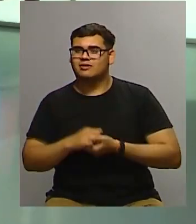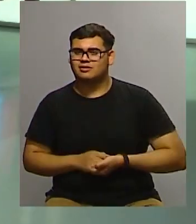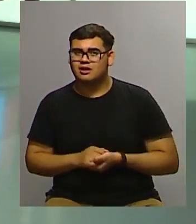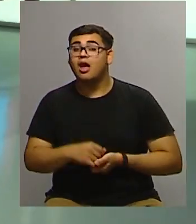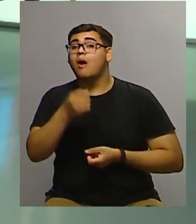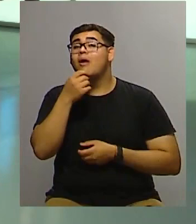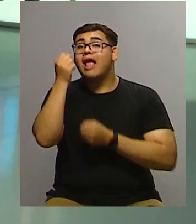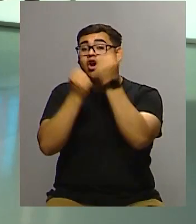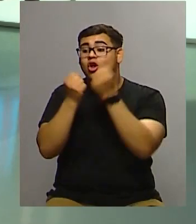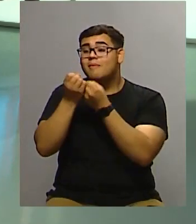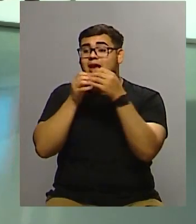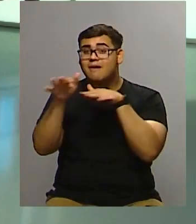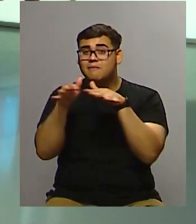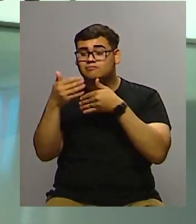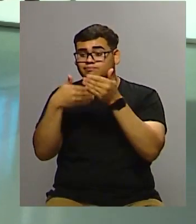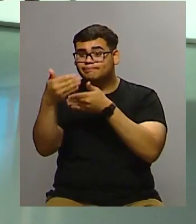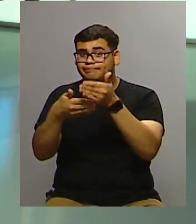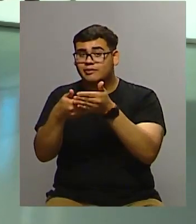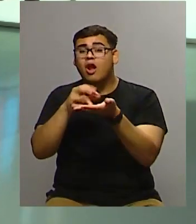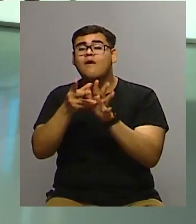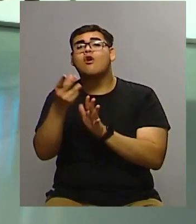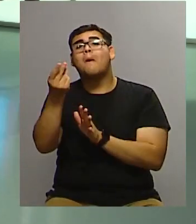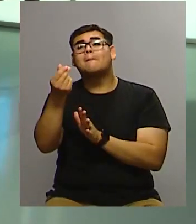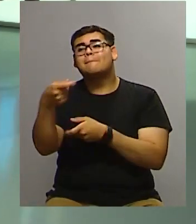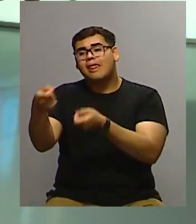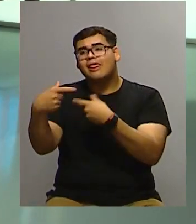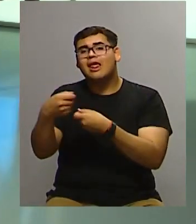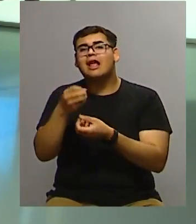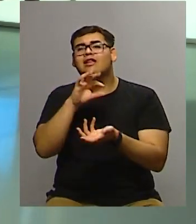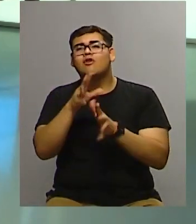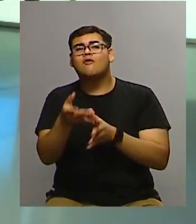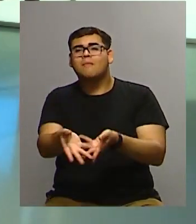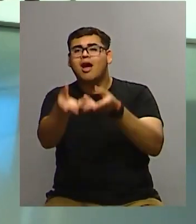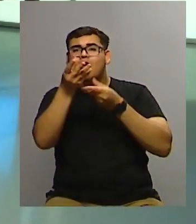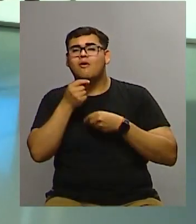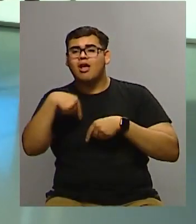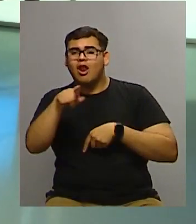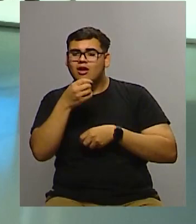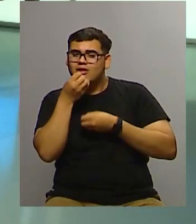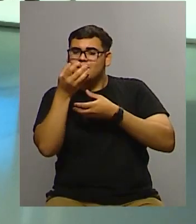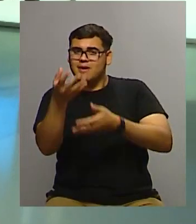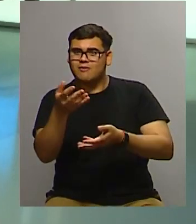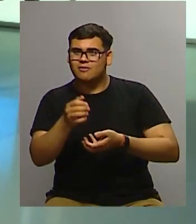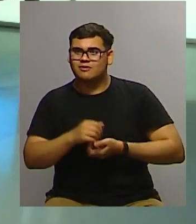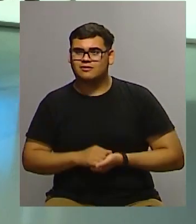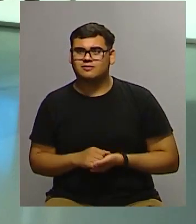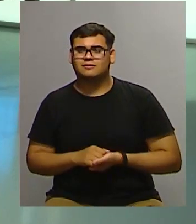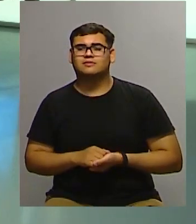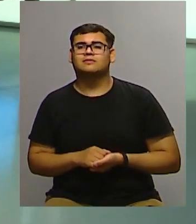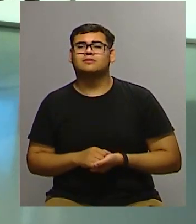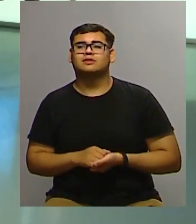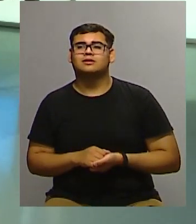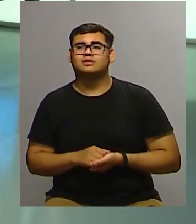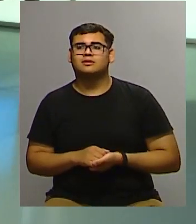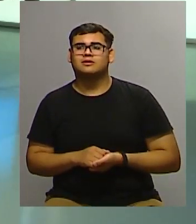la economía, generás más ingresos impositivos y eso es virtuoso. Es decir, hago andar el motor